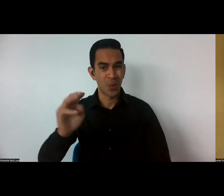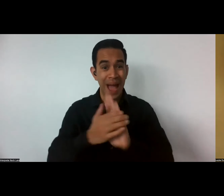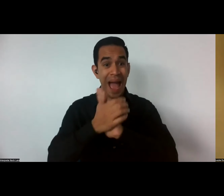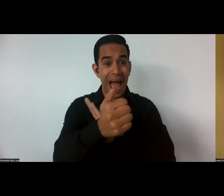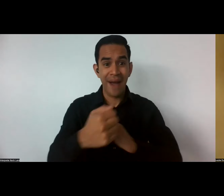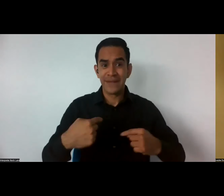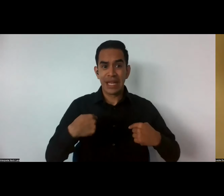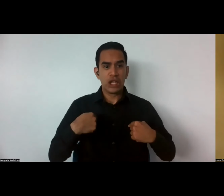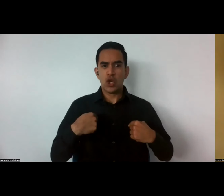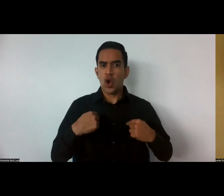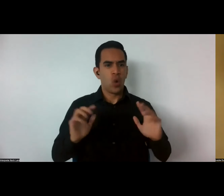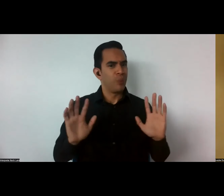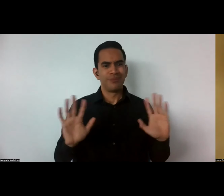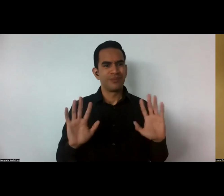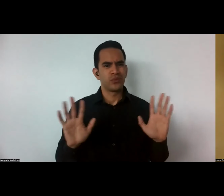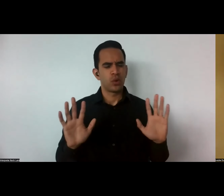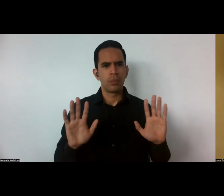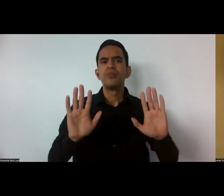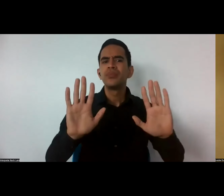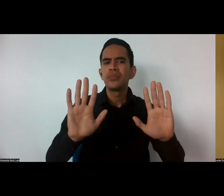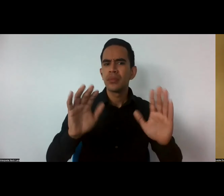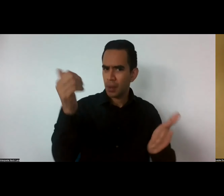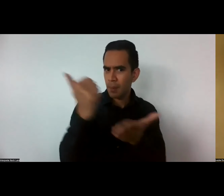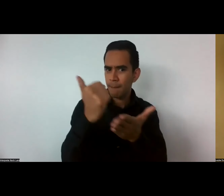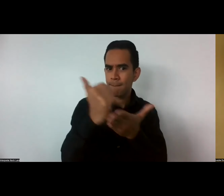¿Alguien me puede ayudar compartiendo la pantalla, por favor?